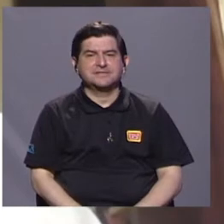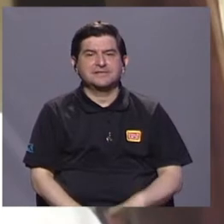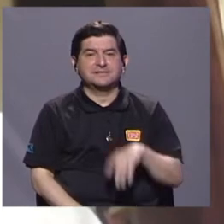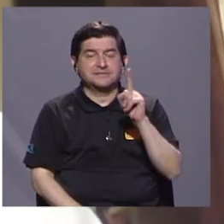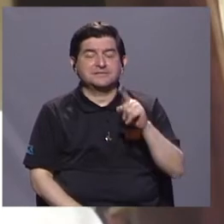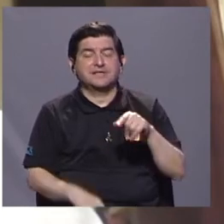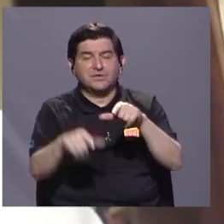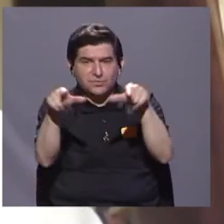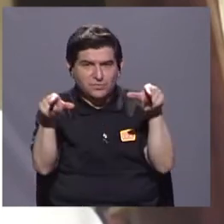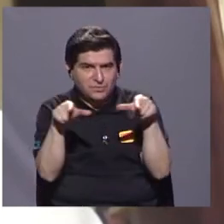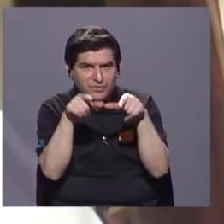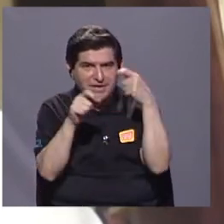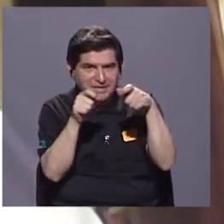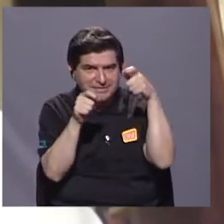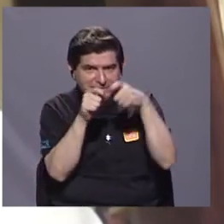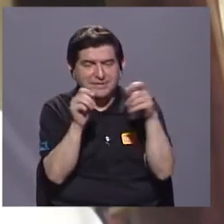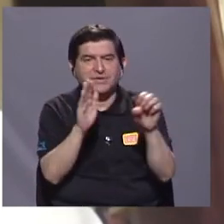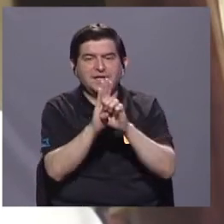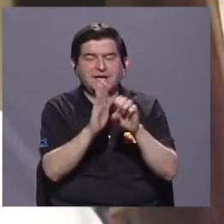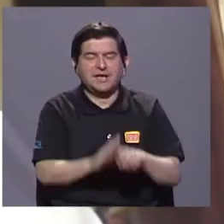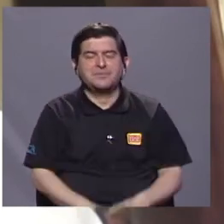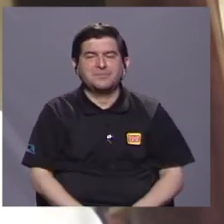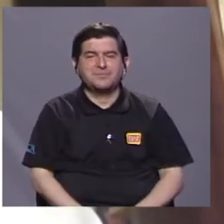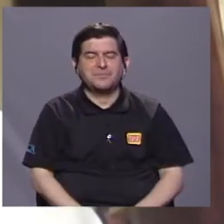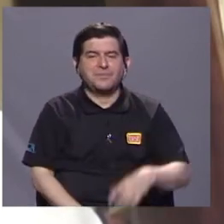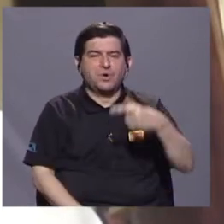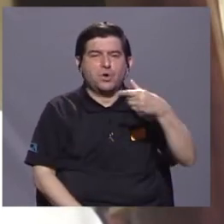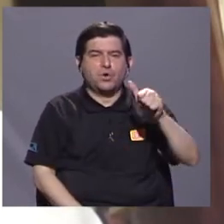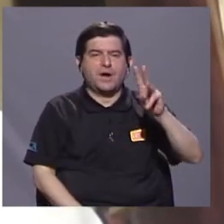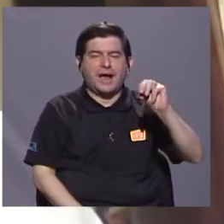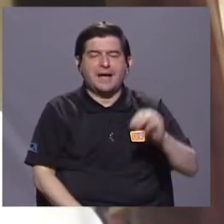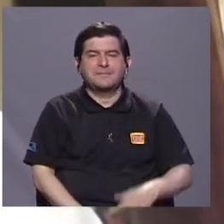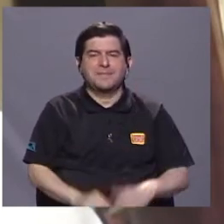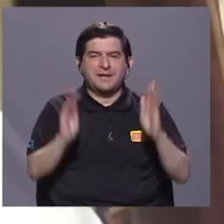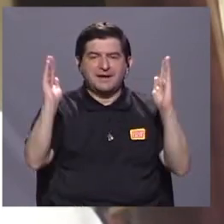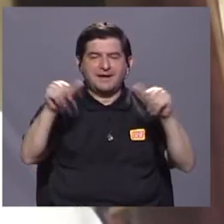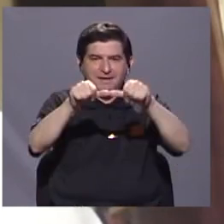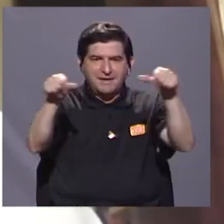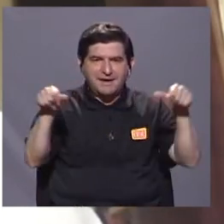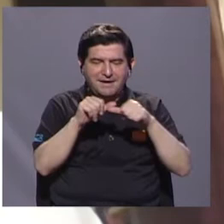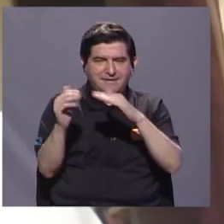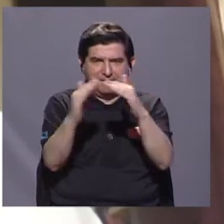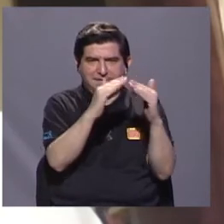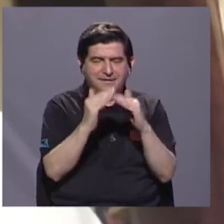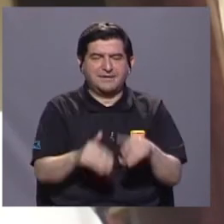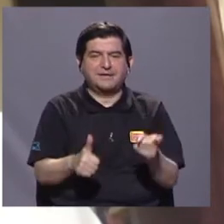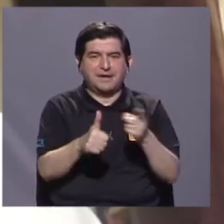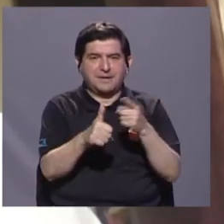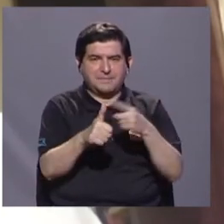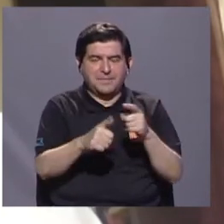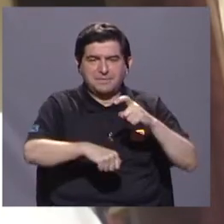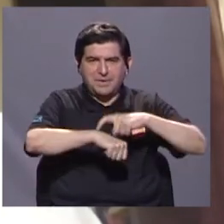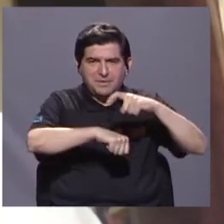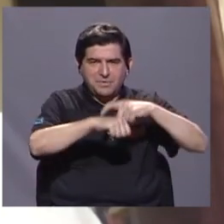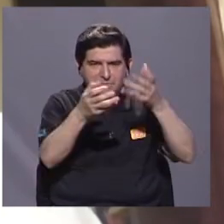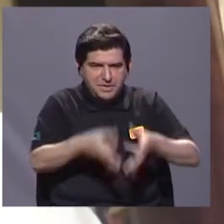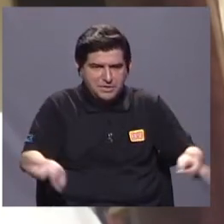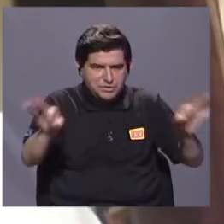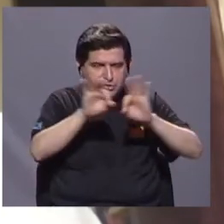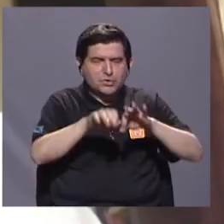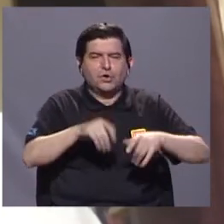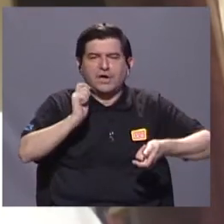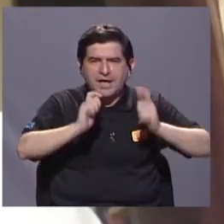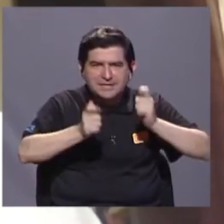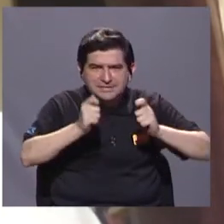de un territorio. Por ejemplo, en el área metropolitana, cuando se detonó el primer evento más grande por septiembre,